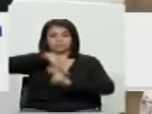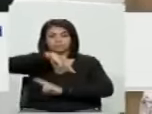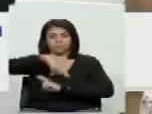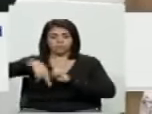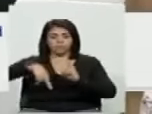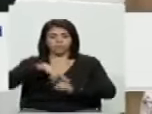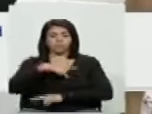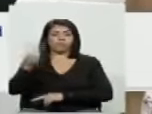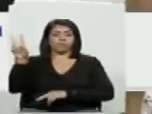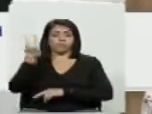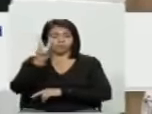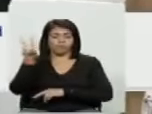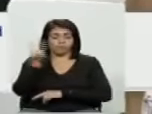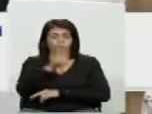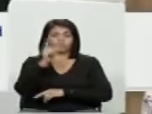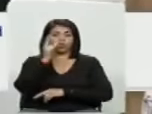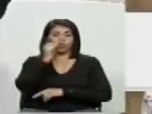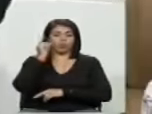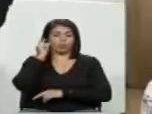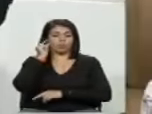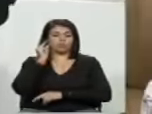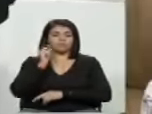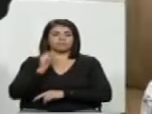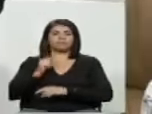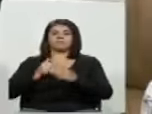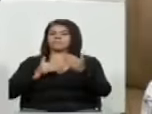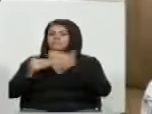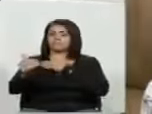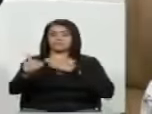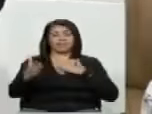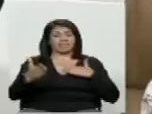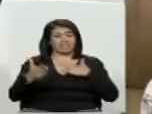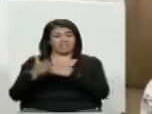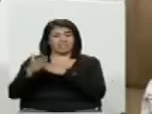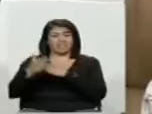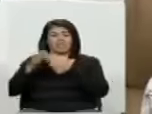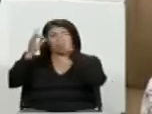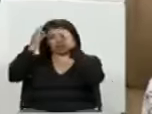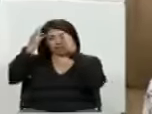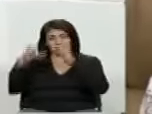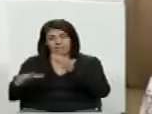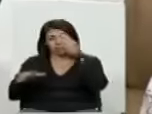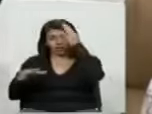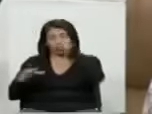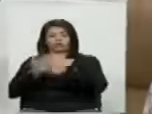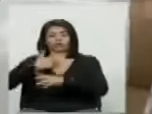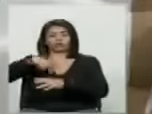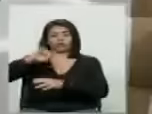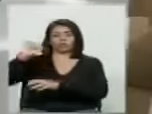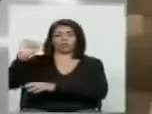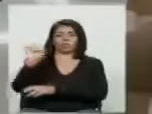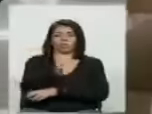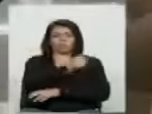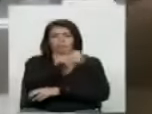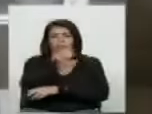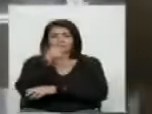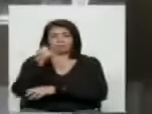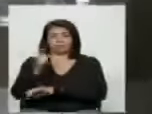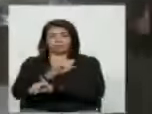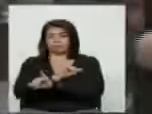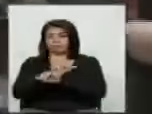revolucionarios, venezolanas y venezolanos, van a seguir jodiendo y nosotros los vamos a seguir derrotando.